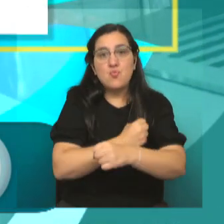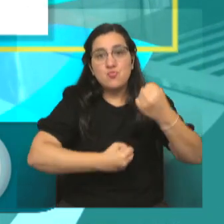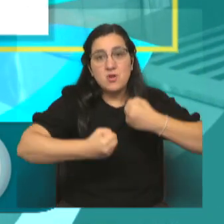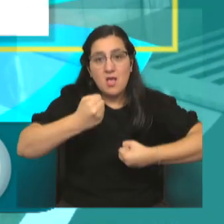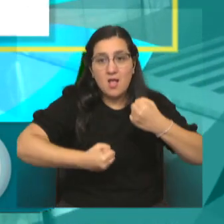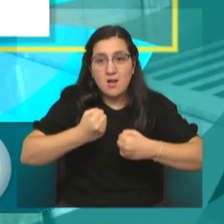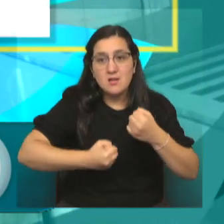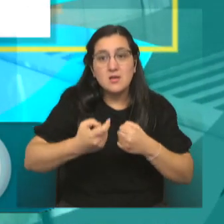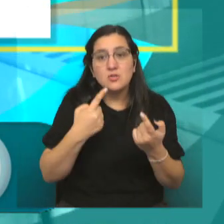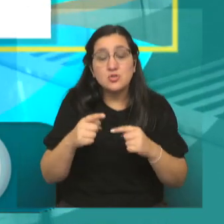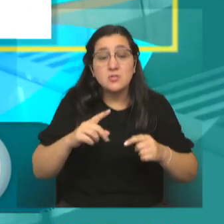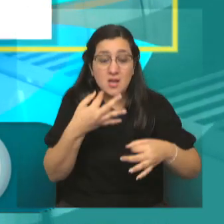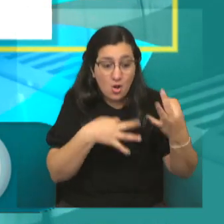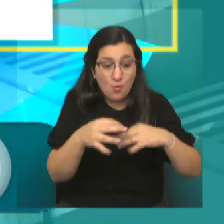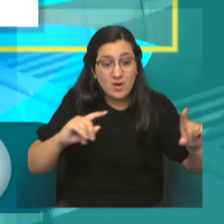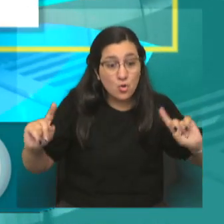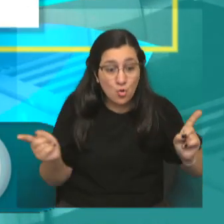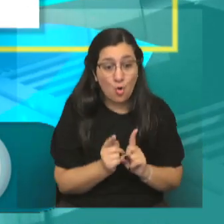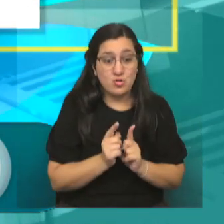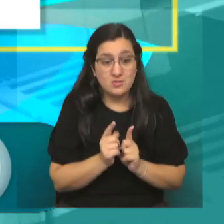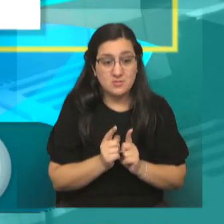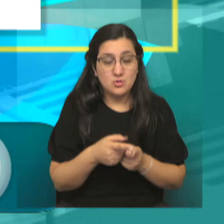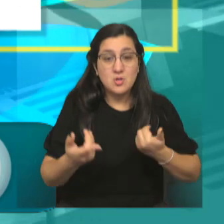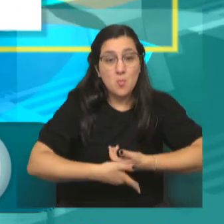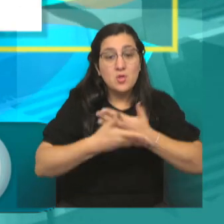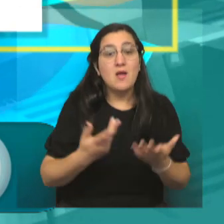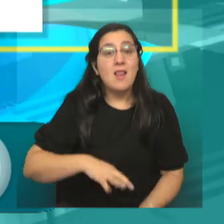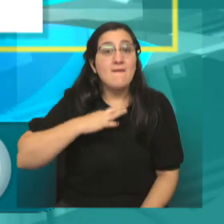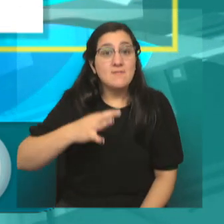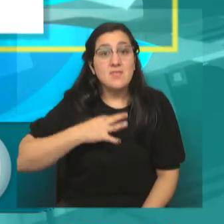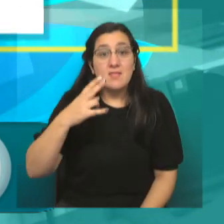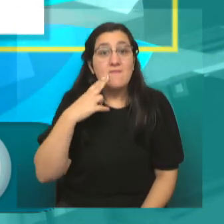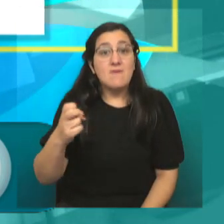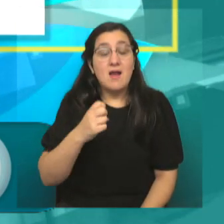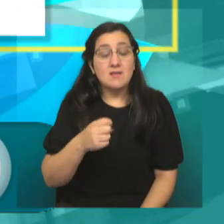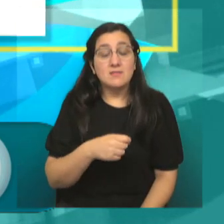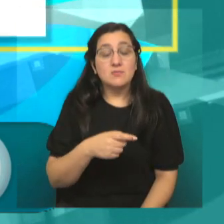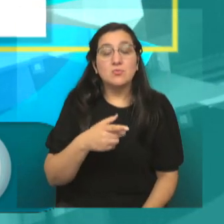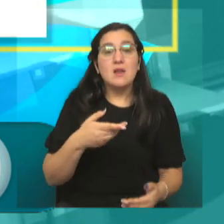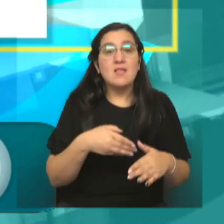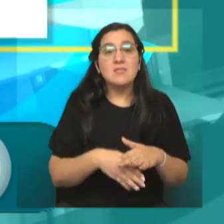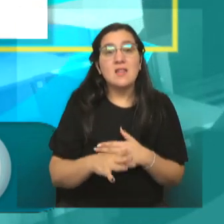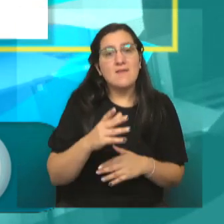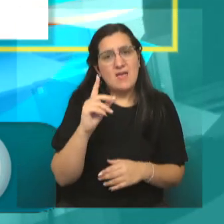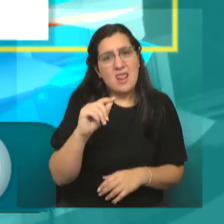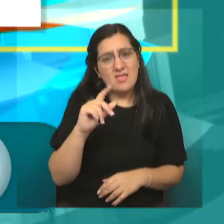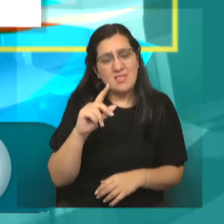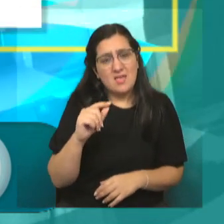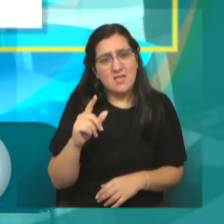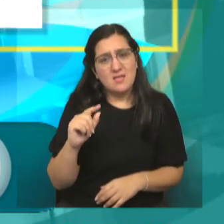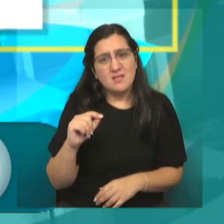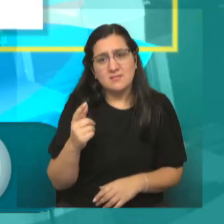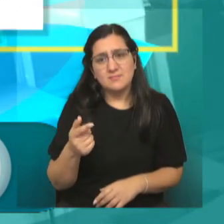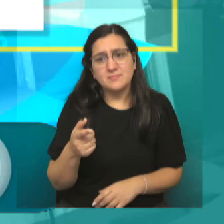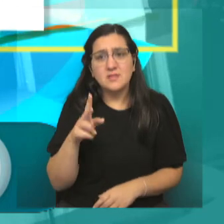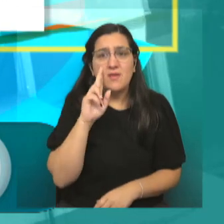Entonces eran obras muy cortas, de carácter popular, donde se mostraba la vida del bar, del comercio, con una entrada muy accesible, iban al teatro, se